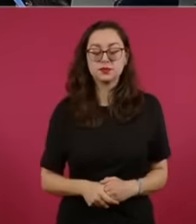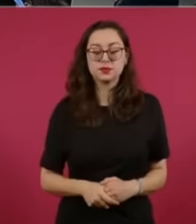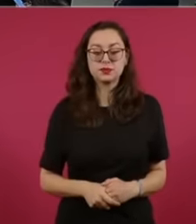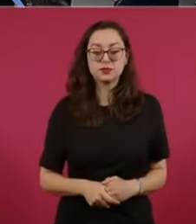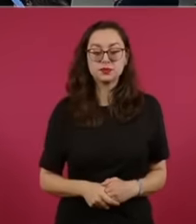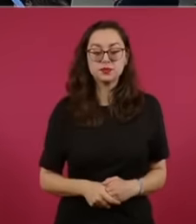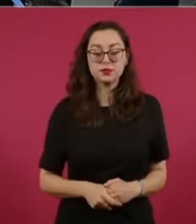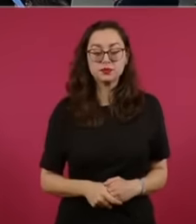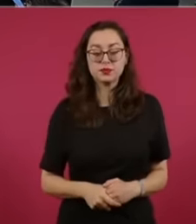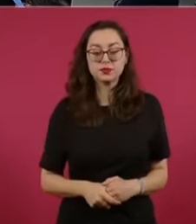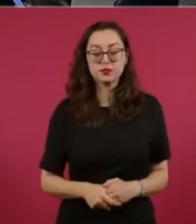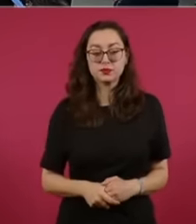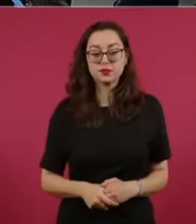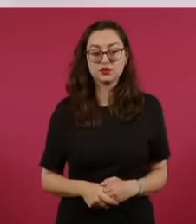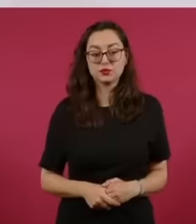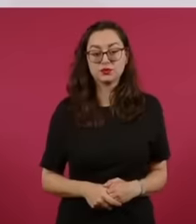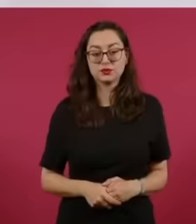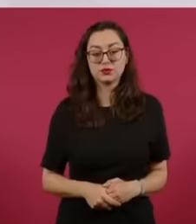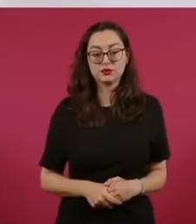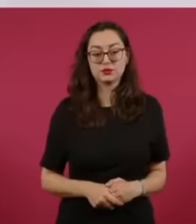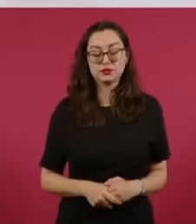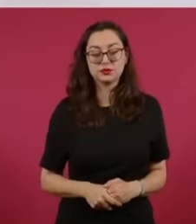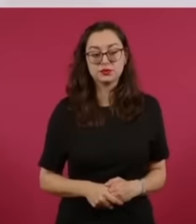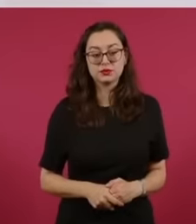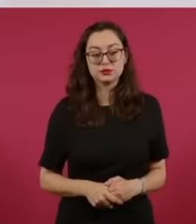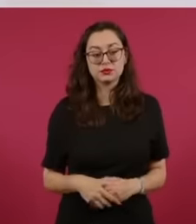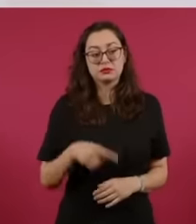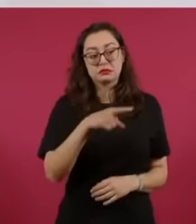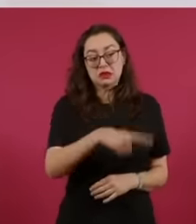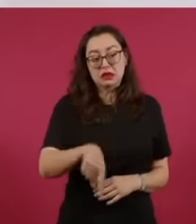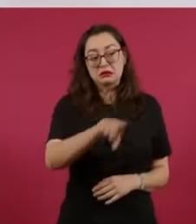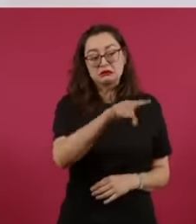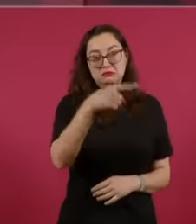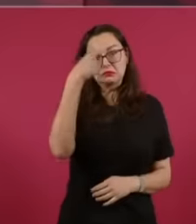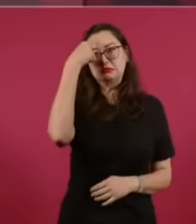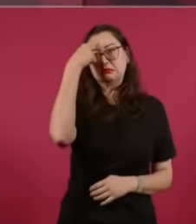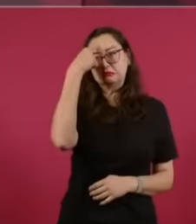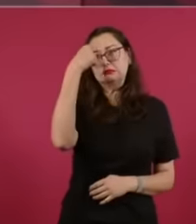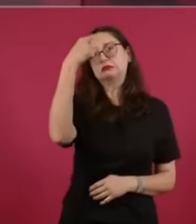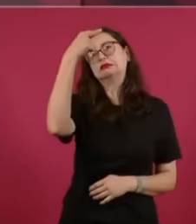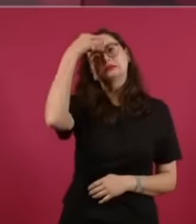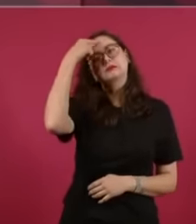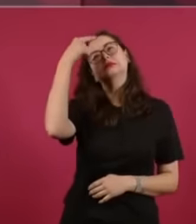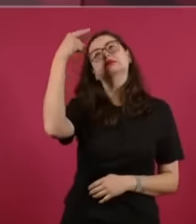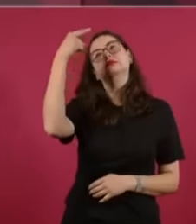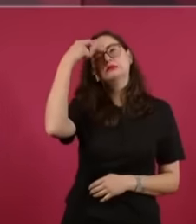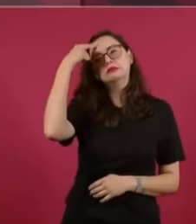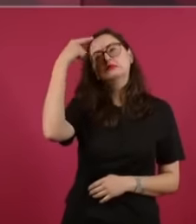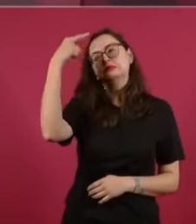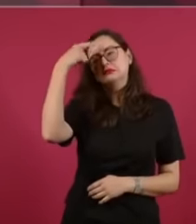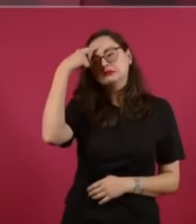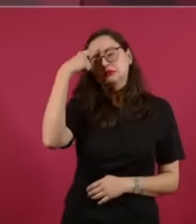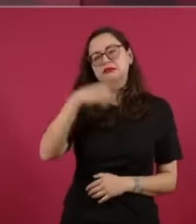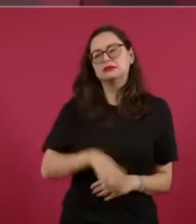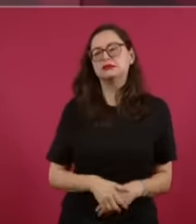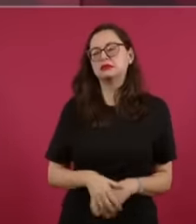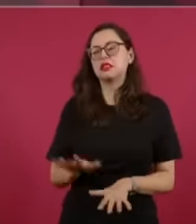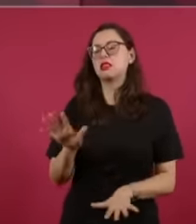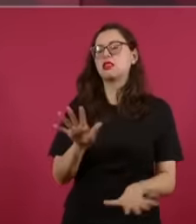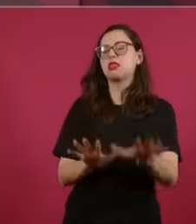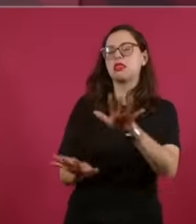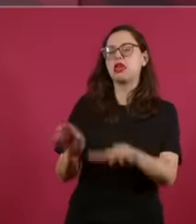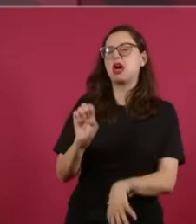se pensaba en antaño, de que el pueblo es susceptible a la